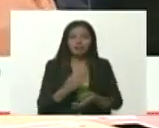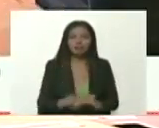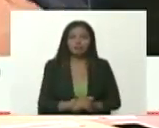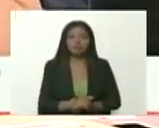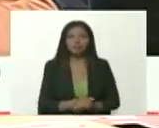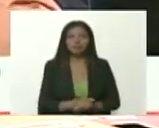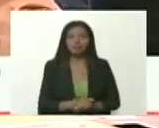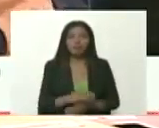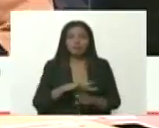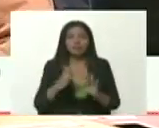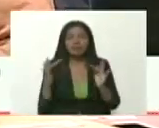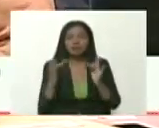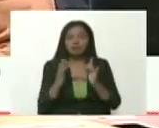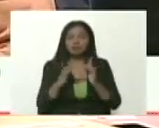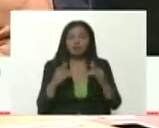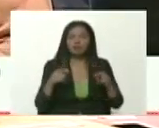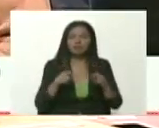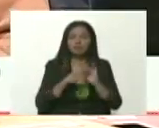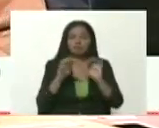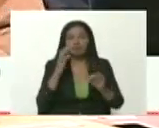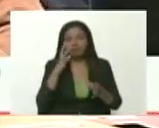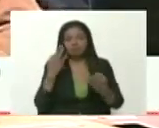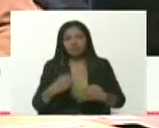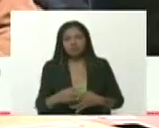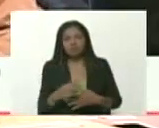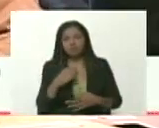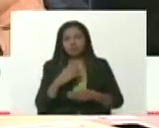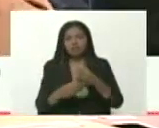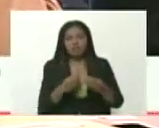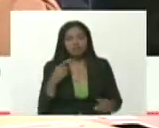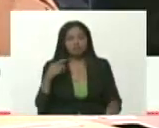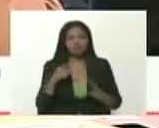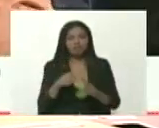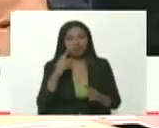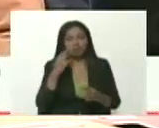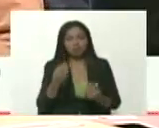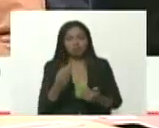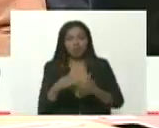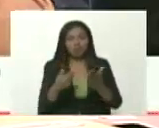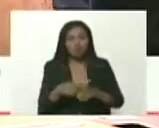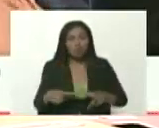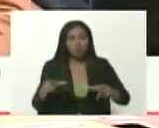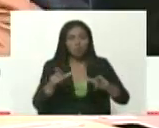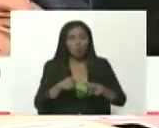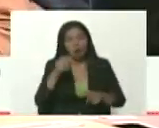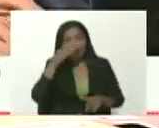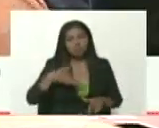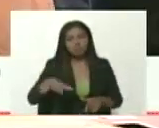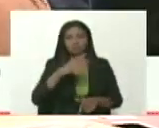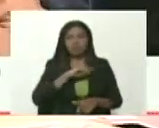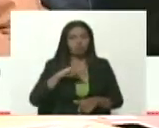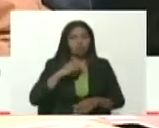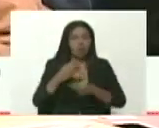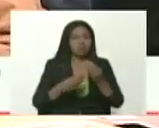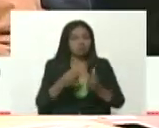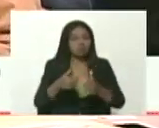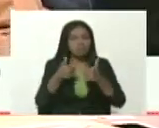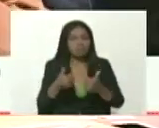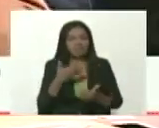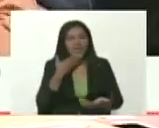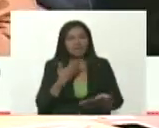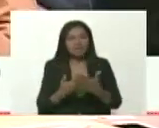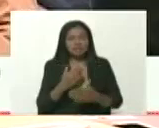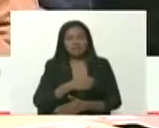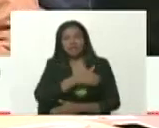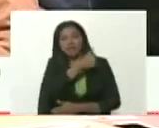es conectarse, es realmente lo que usted ha señalado, llegar a las catacumbas del pueblo, lo estamos haciendo gracias a la